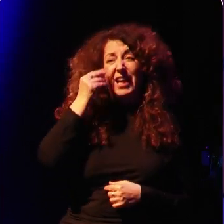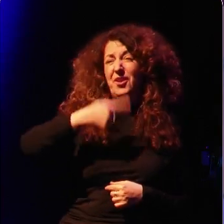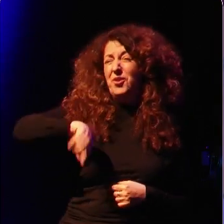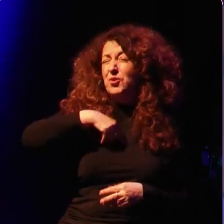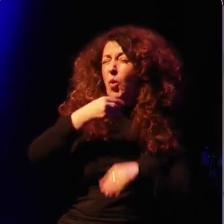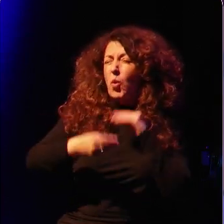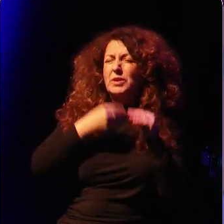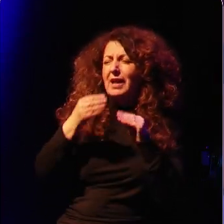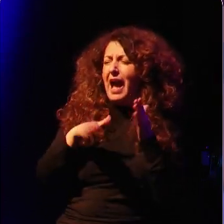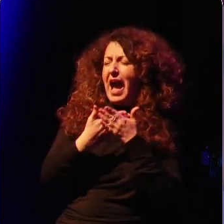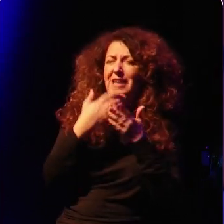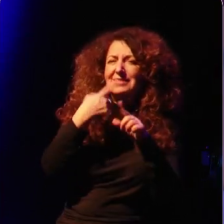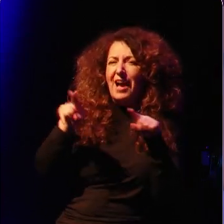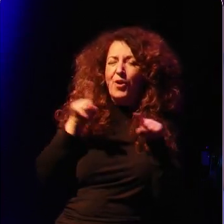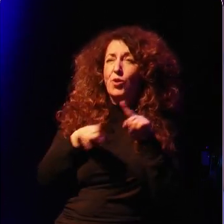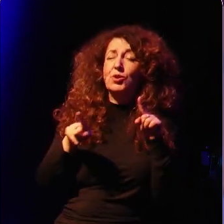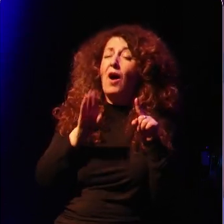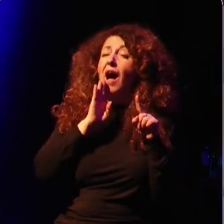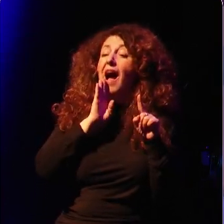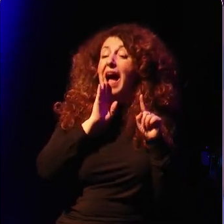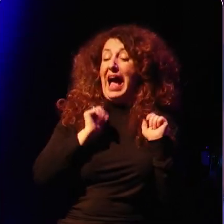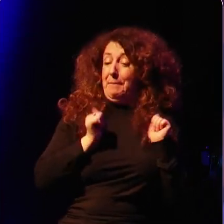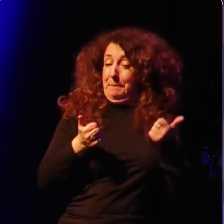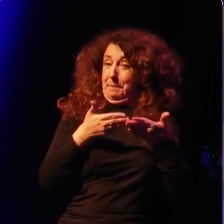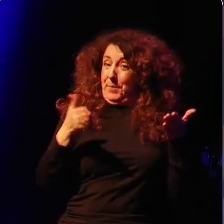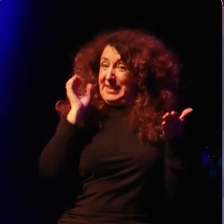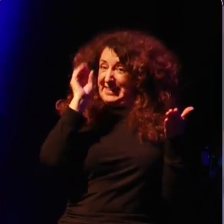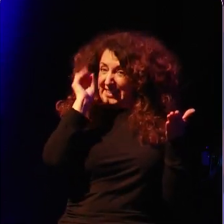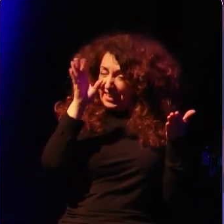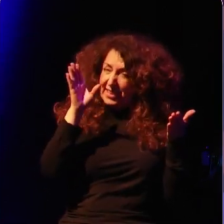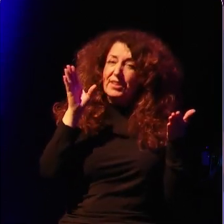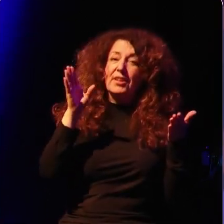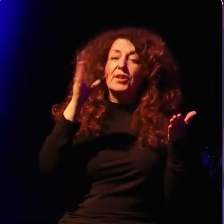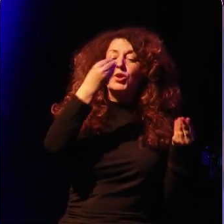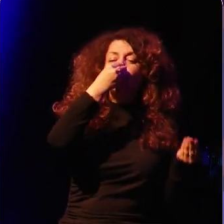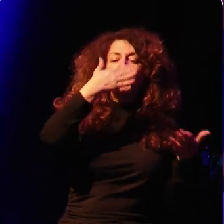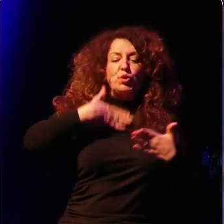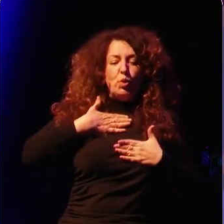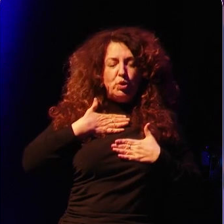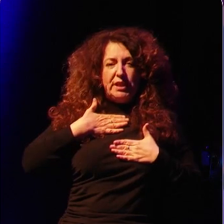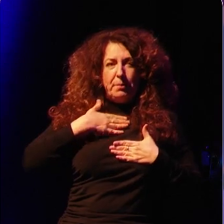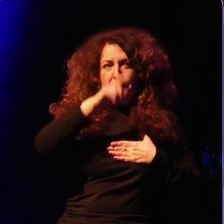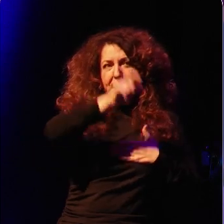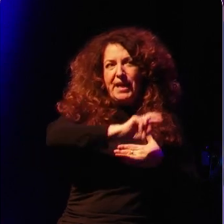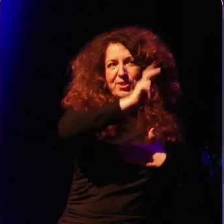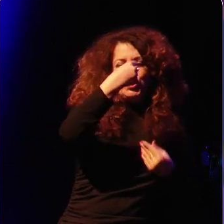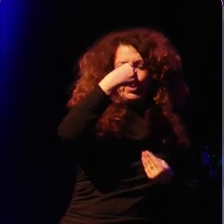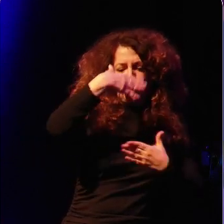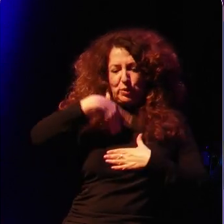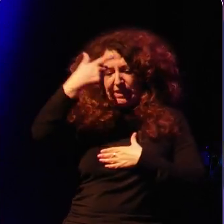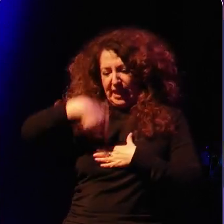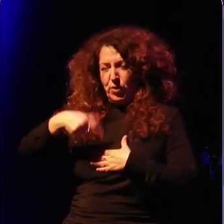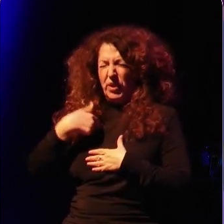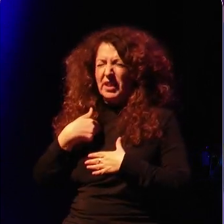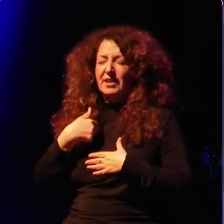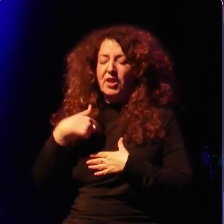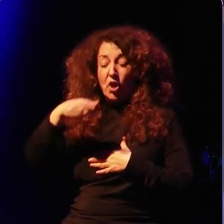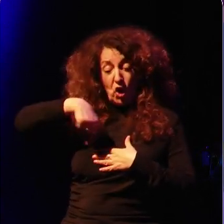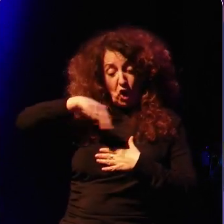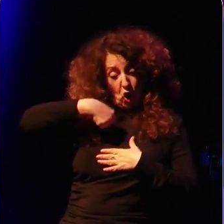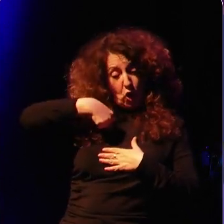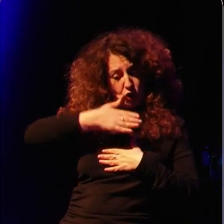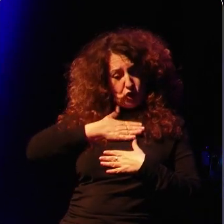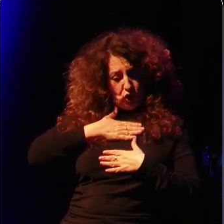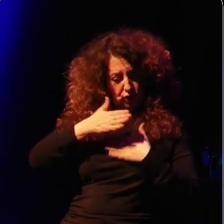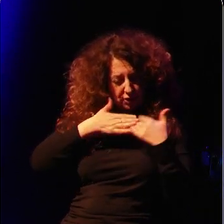utilizando para cosas, que es como empezaba, de vamos a ser sustituidos o no. Somos nosotros los que vamos a decir qué inteligencia artificial